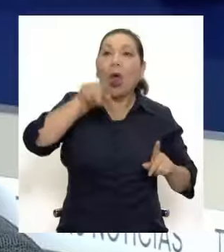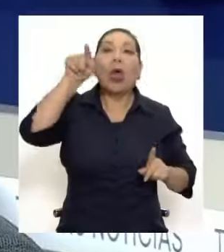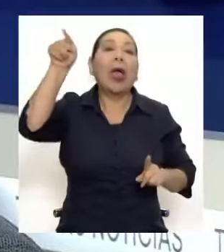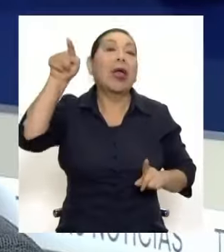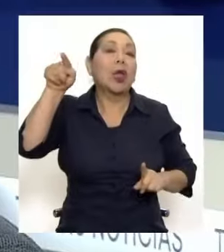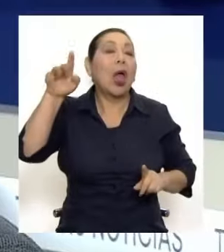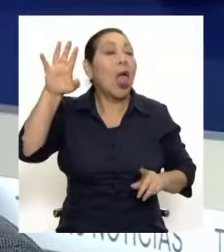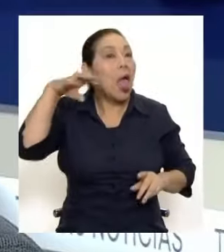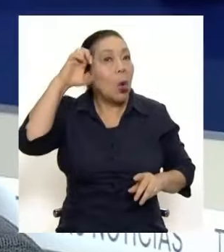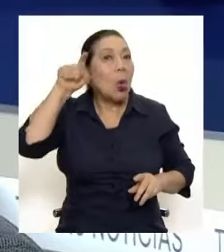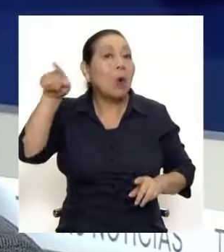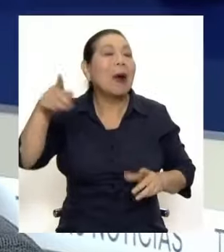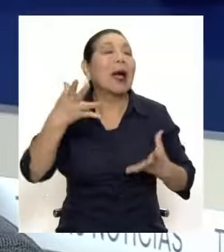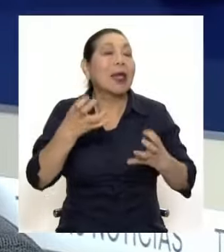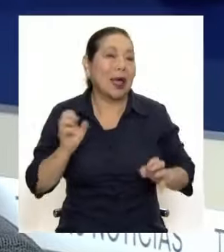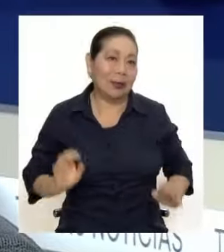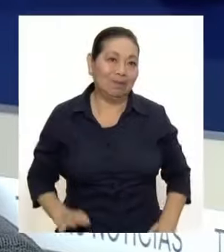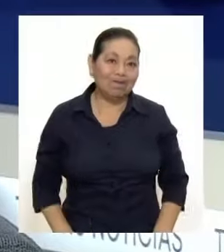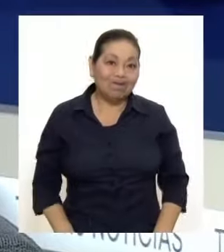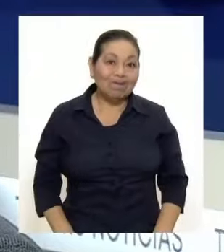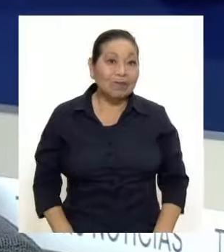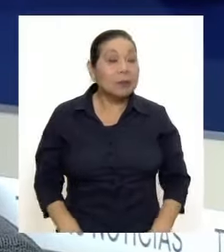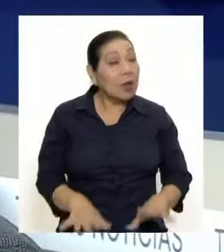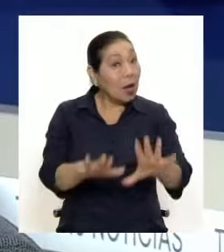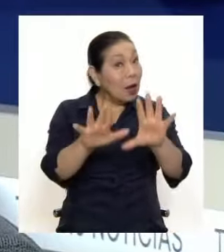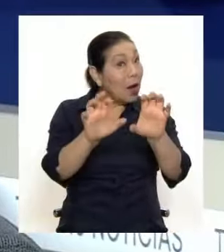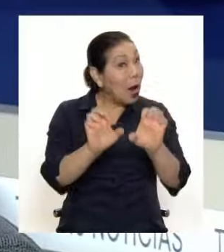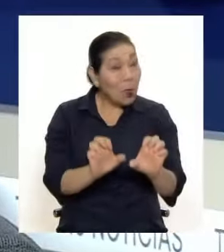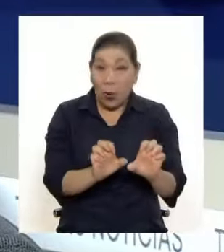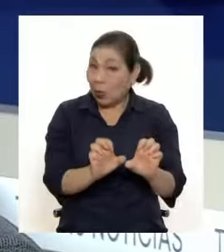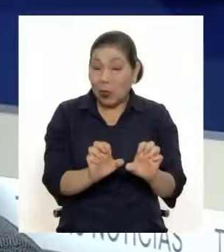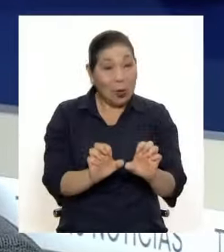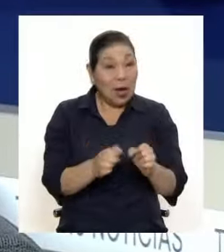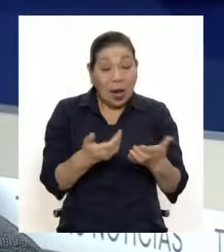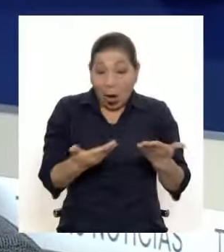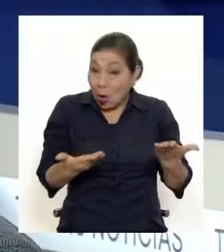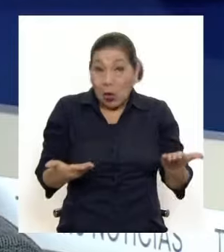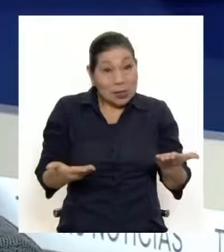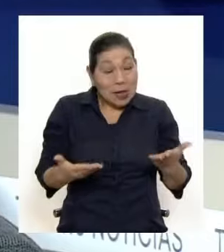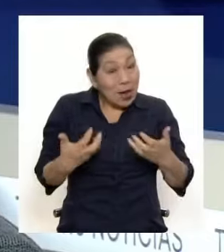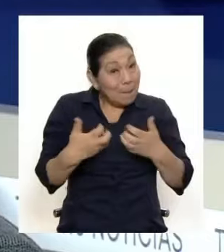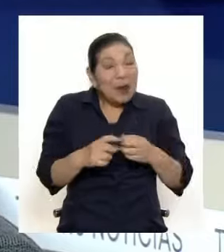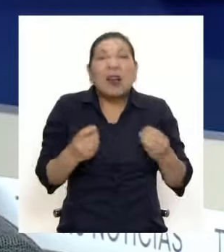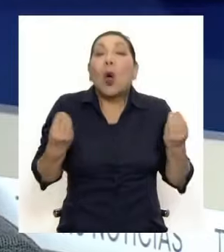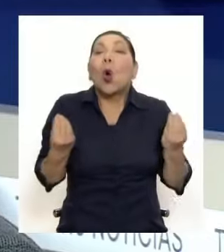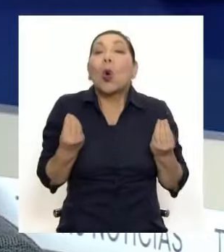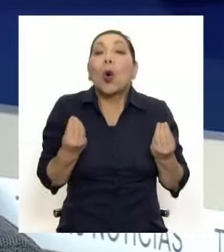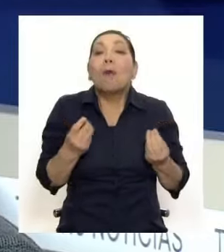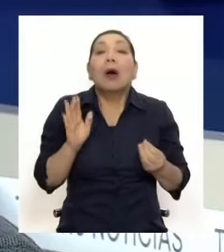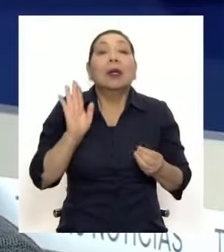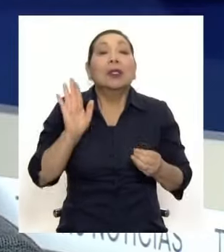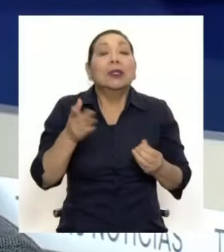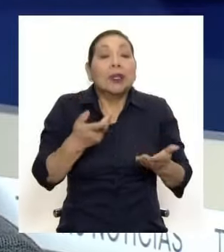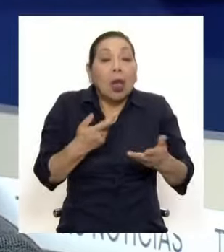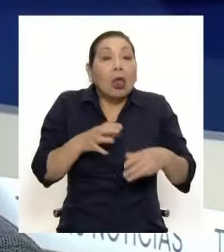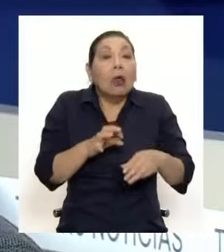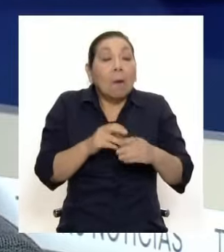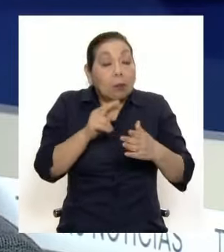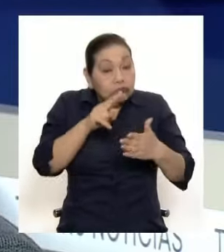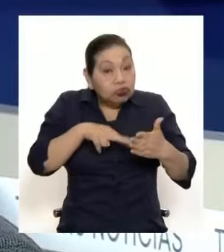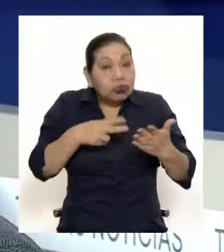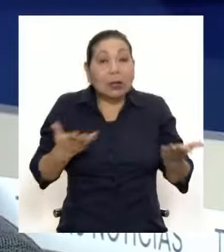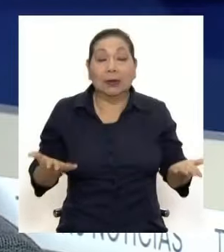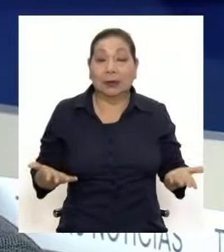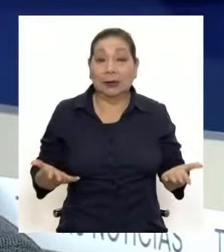normativa del país de destino Entonces evalúan no solamente el producto la empresa sino a la autoridad sanitaria y en